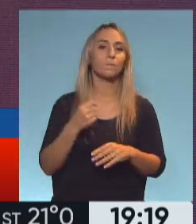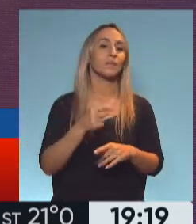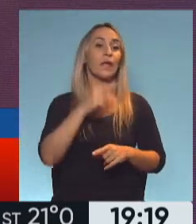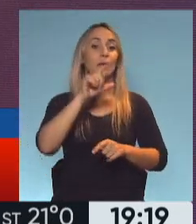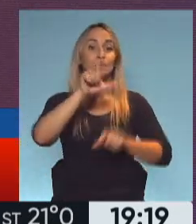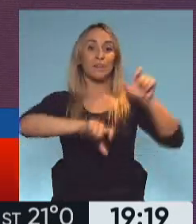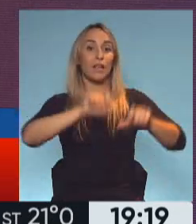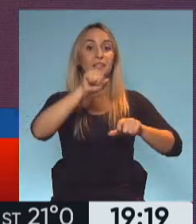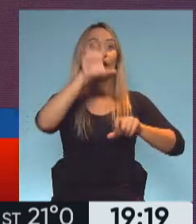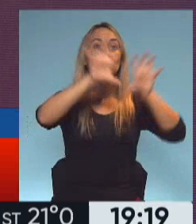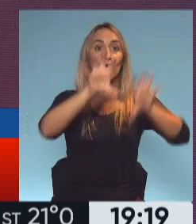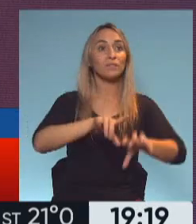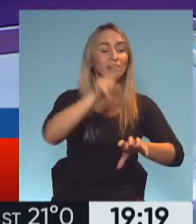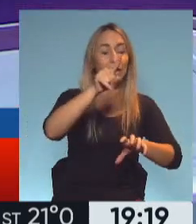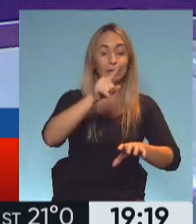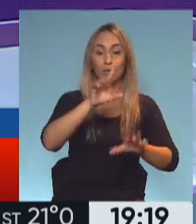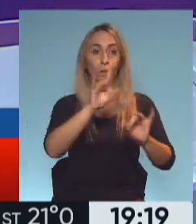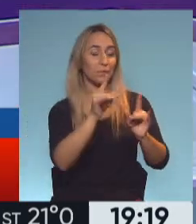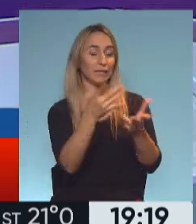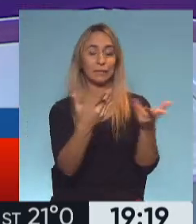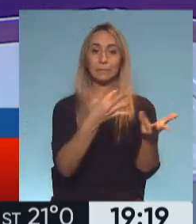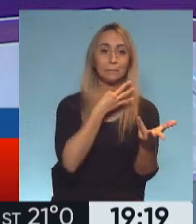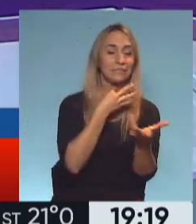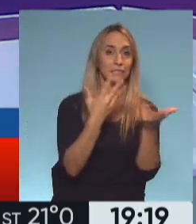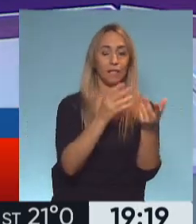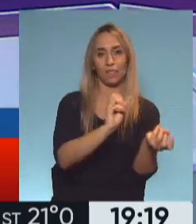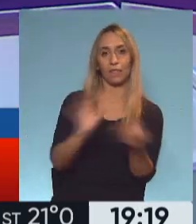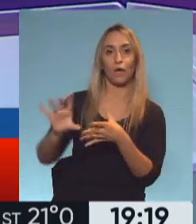del interior que están complicados a la capital federal o al Gran Buenos Aires. Después hablemos de vacunas, doctor.